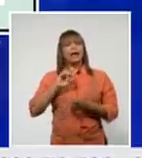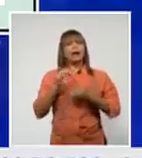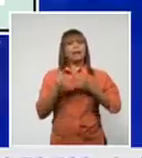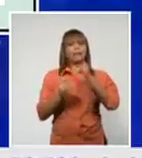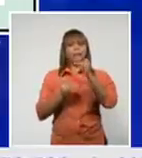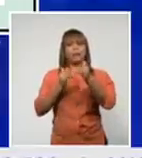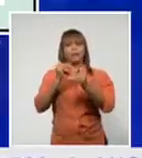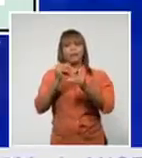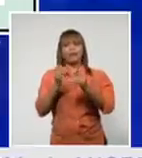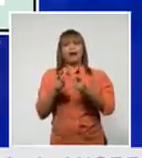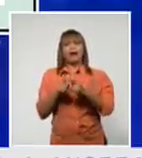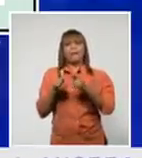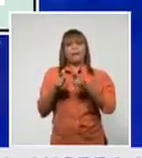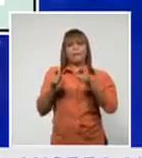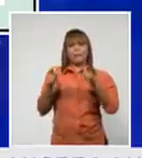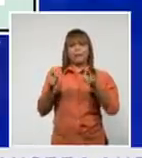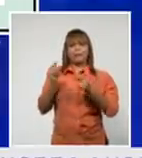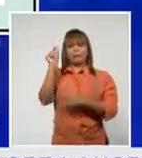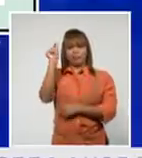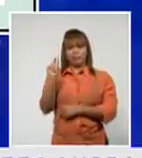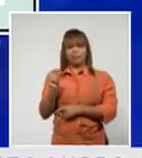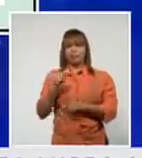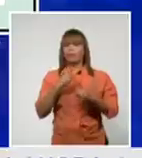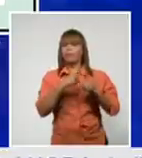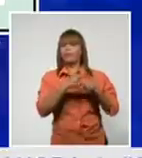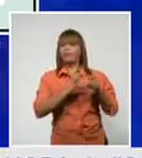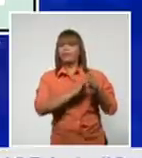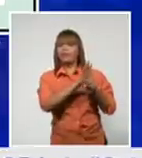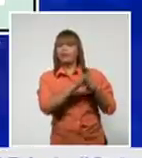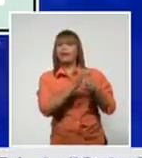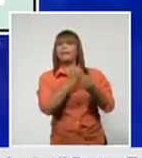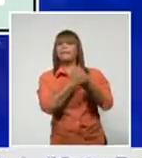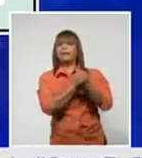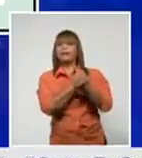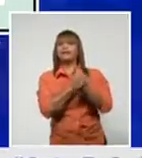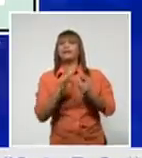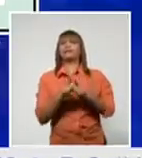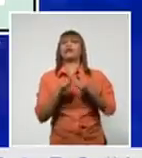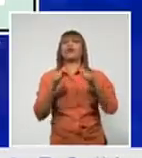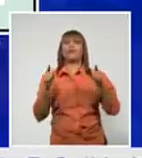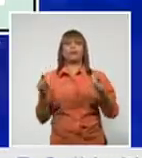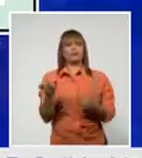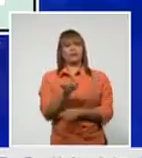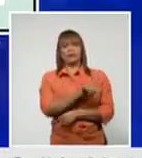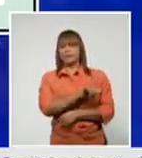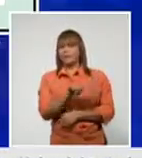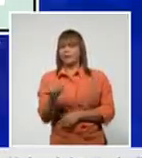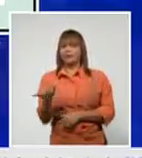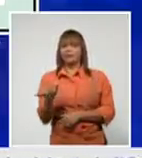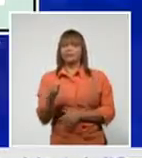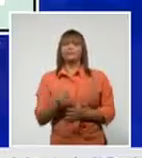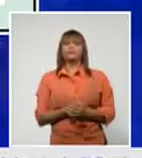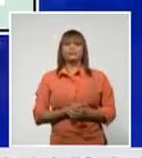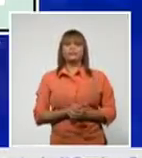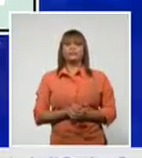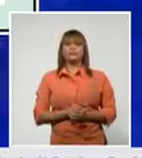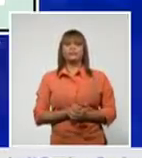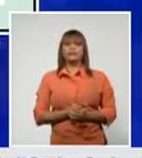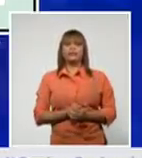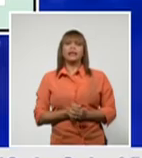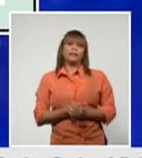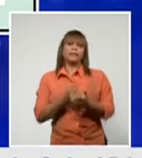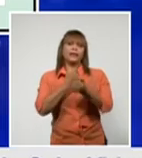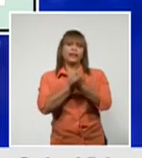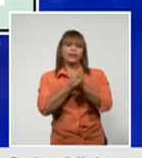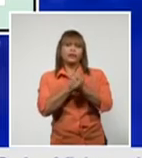casos, pues indiscutiblemente el riesgo es mucho mayor. El riesgo de tener pacientes graves, de tener